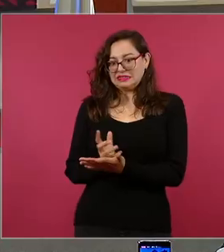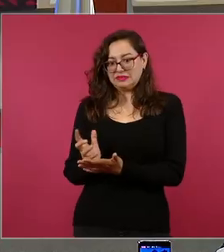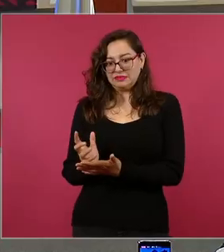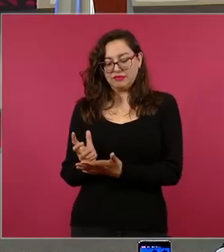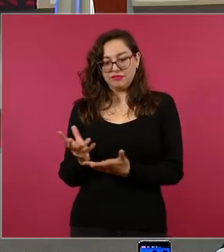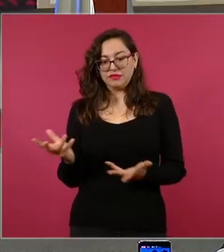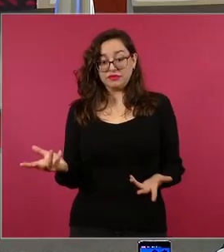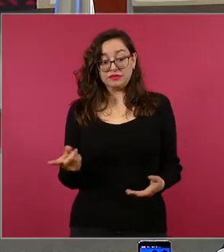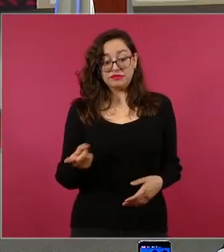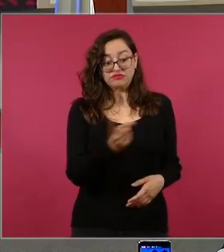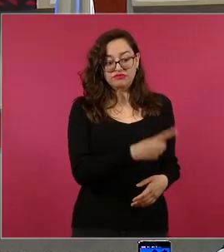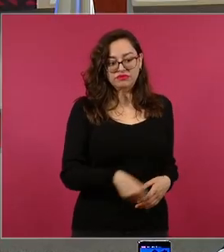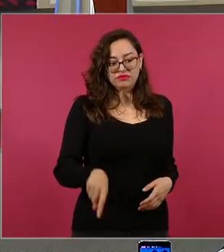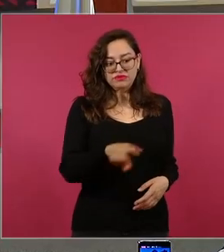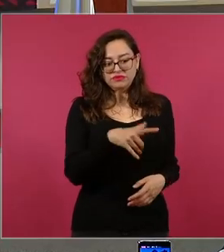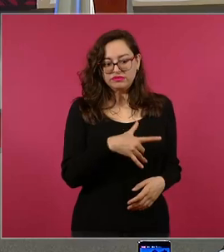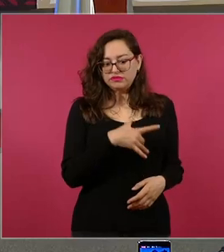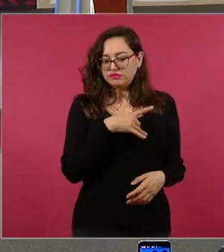182